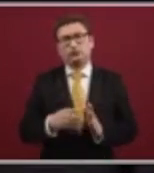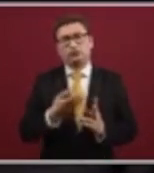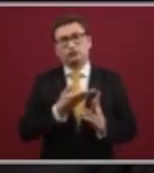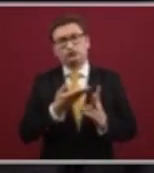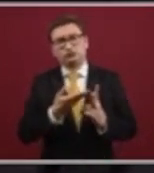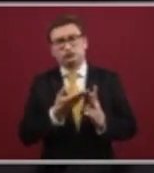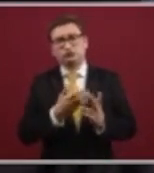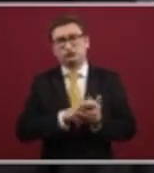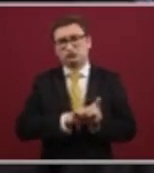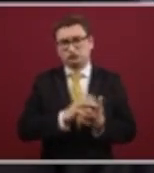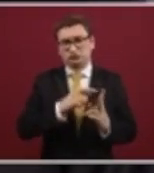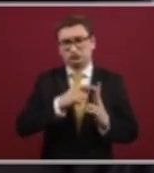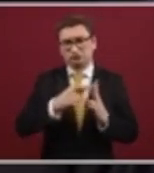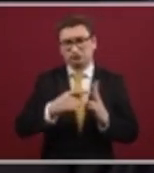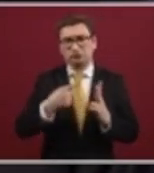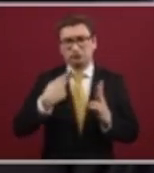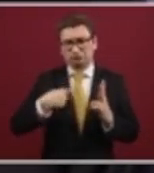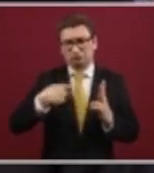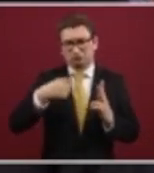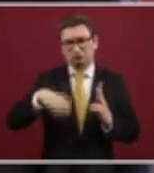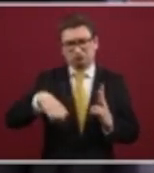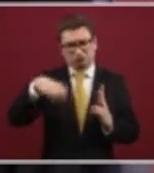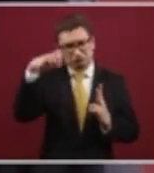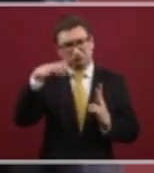que está recibiendo